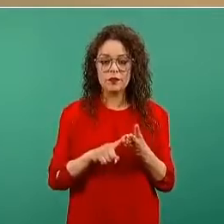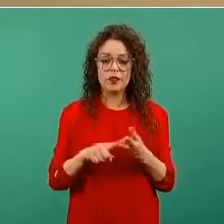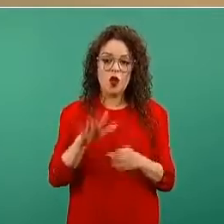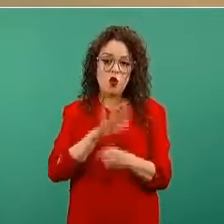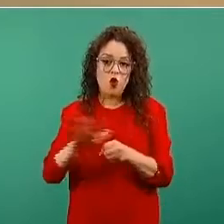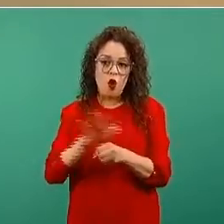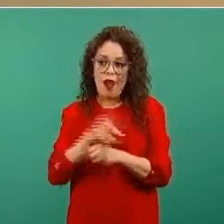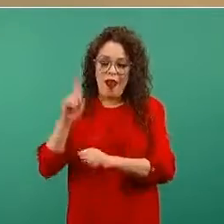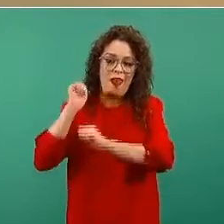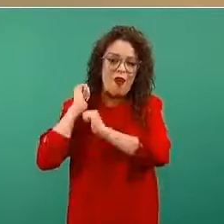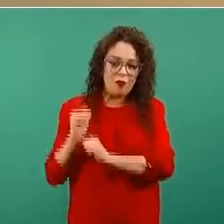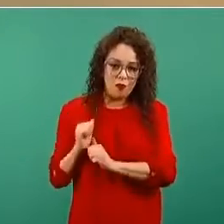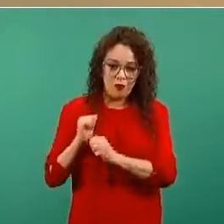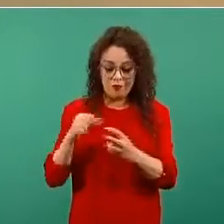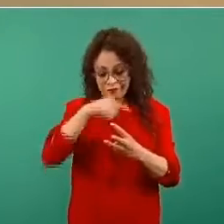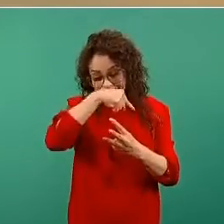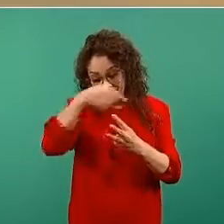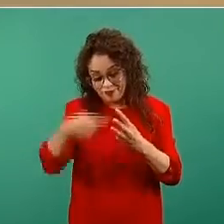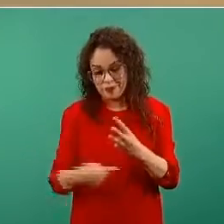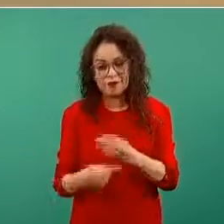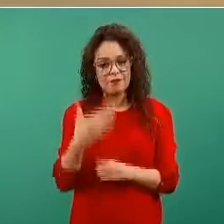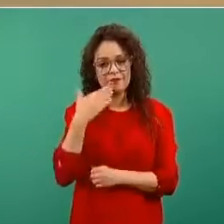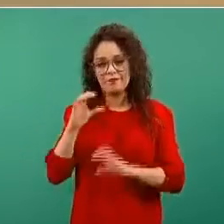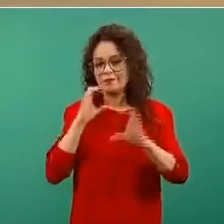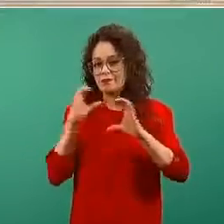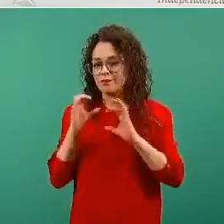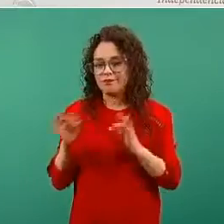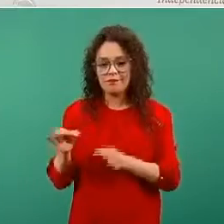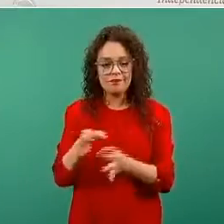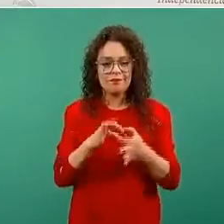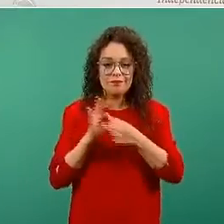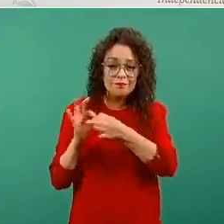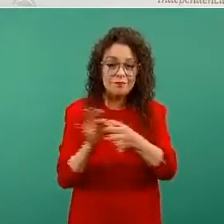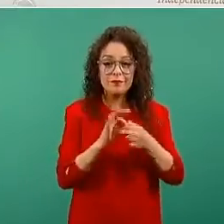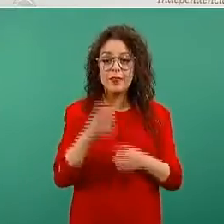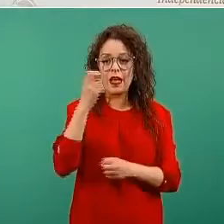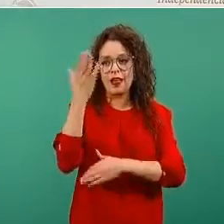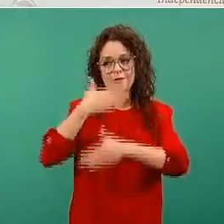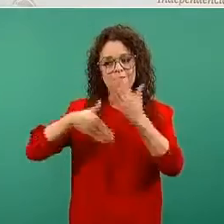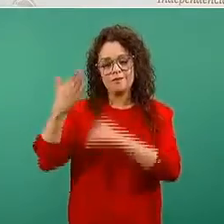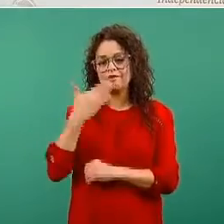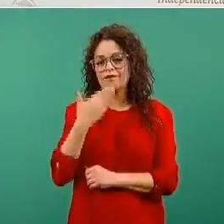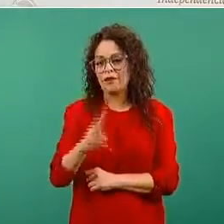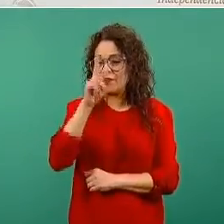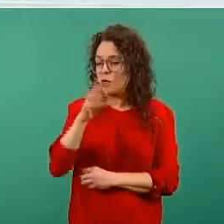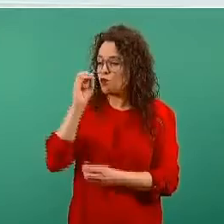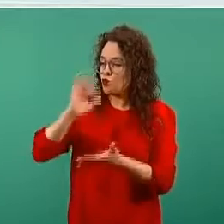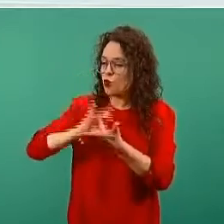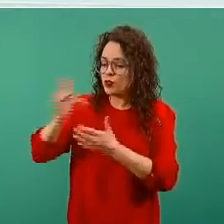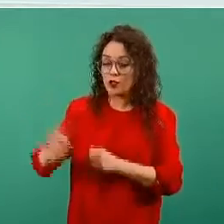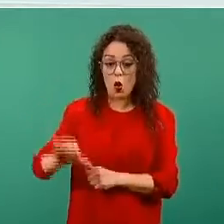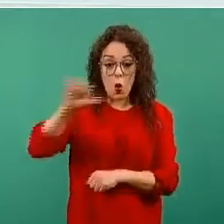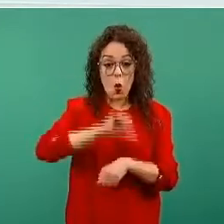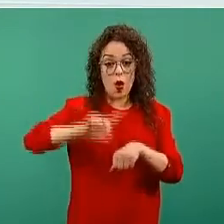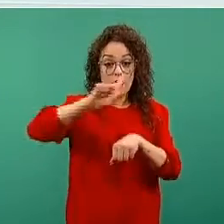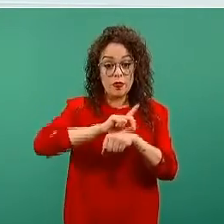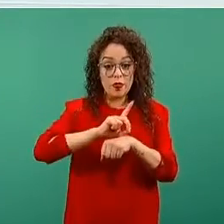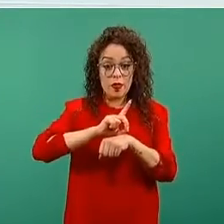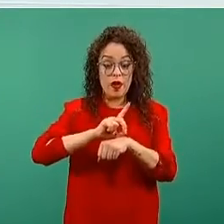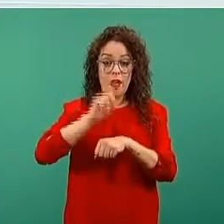locales, se logran los mejores éxitos. Muchas gracias. En este Día Mundial de la Salud quisimos hacer un